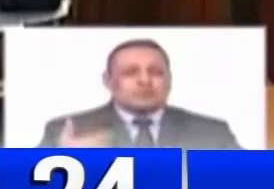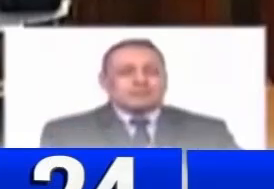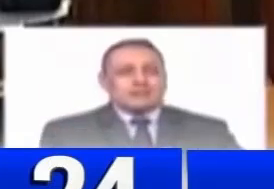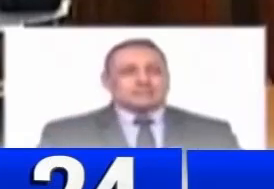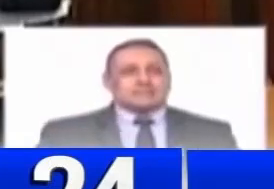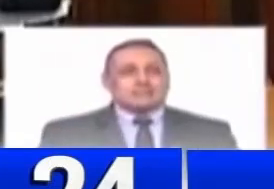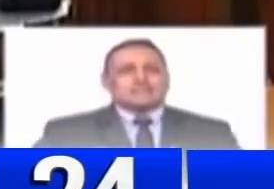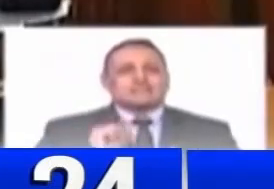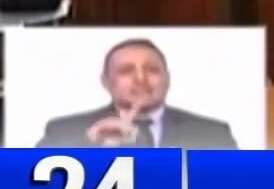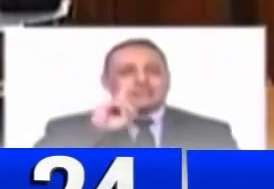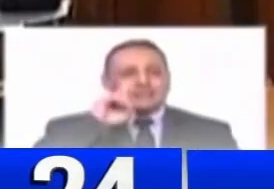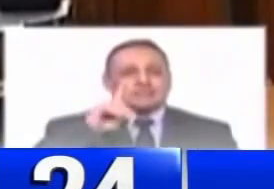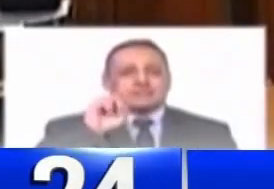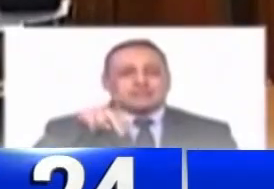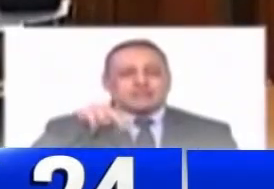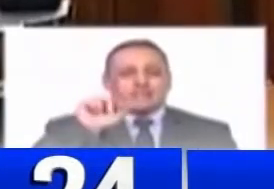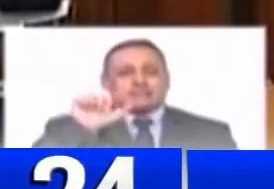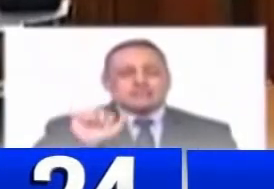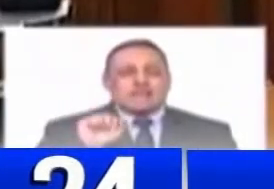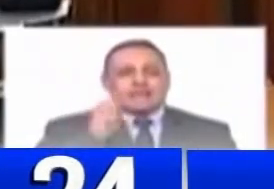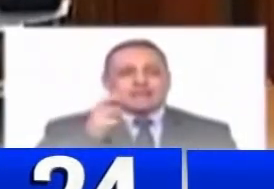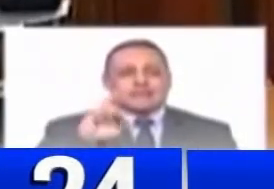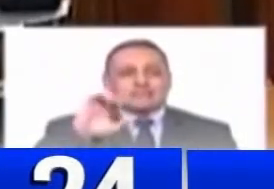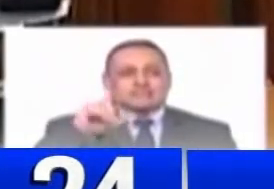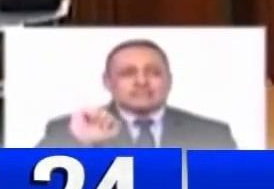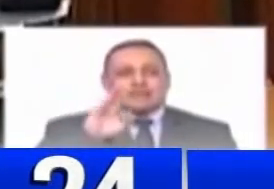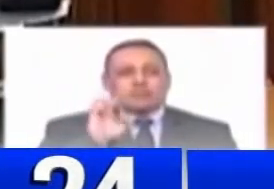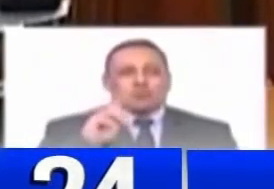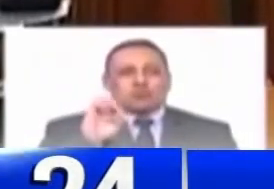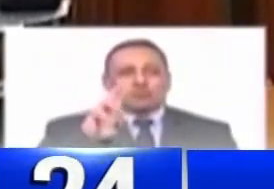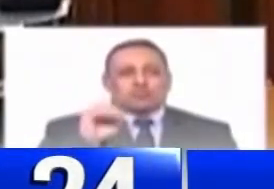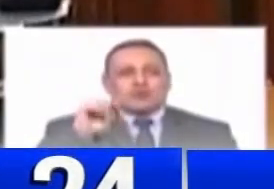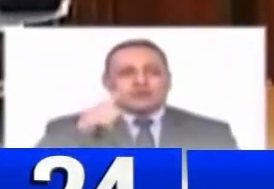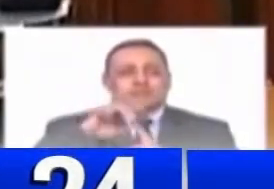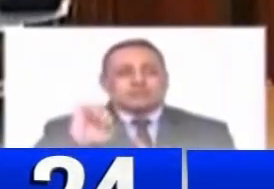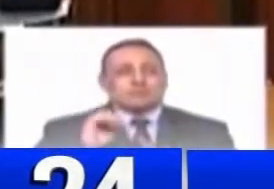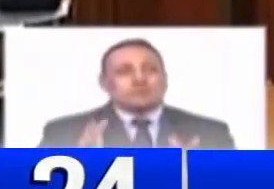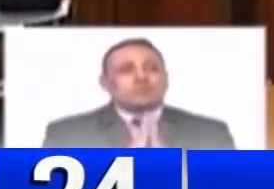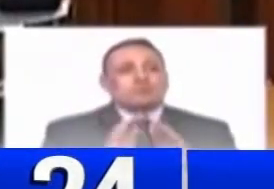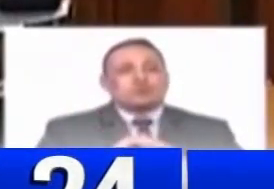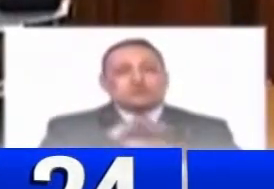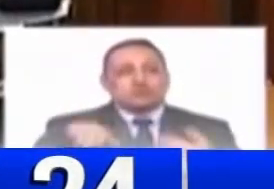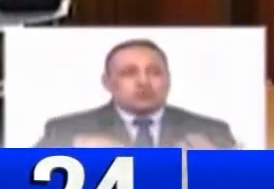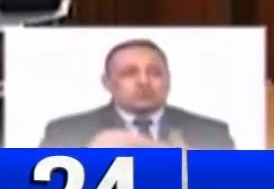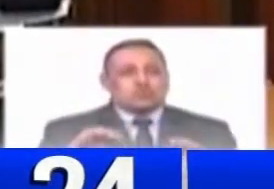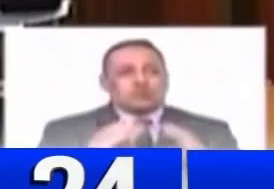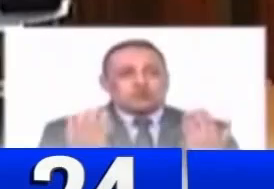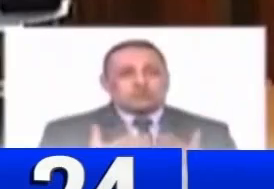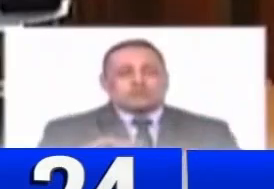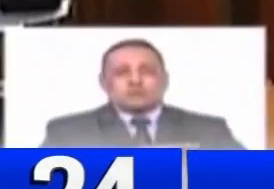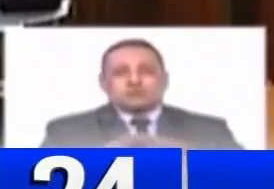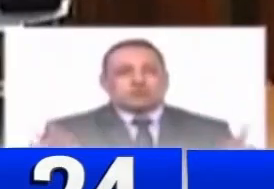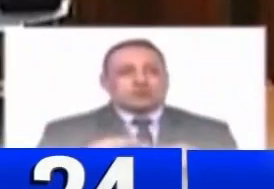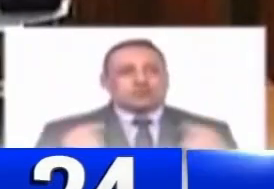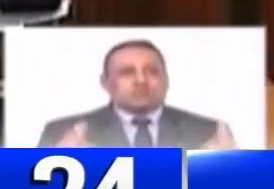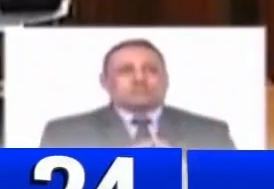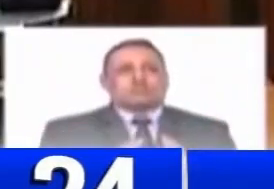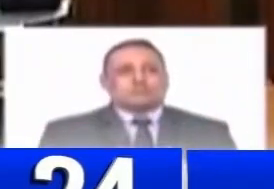República, Dina Ercilia Boluarte Segarra. Señores congresistas, se levanta la sesión.